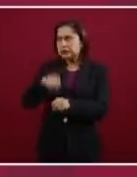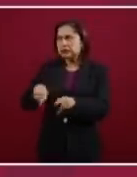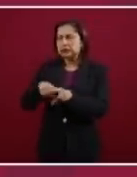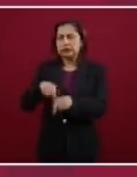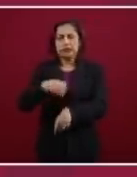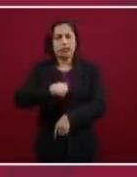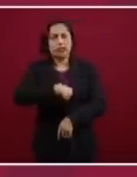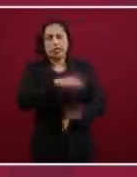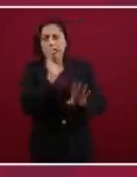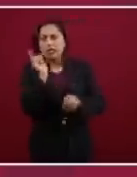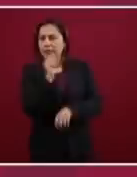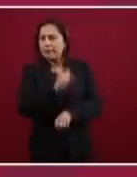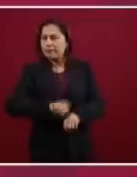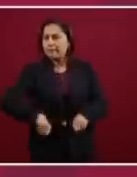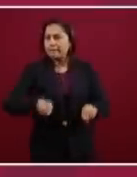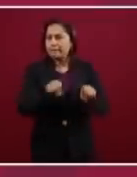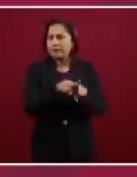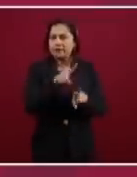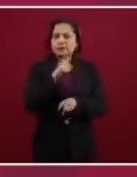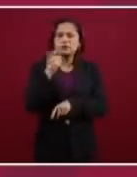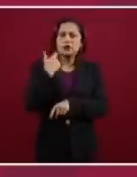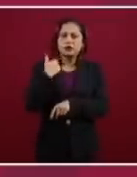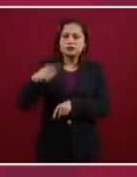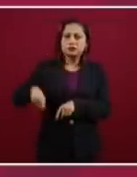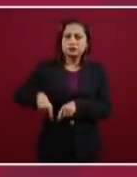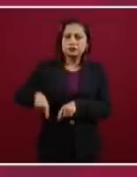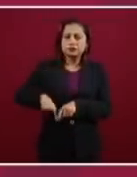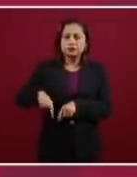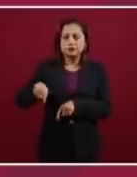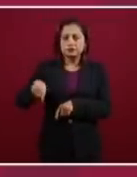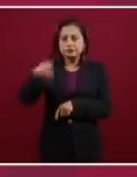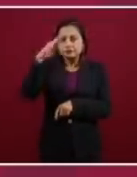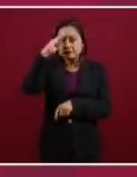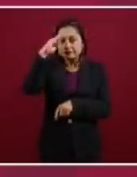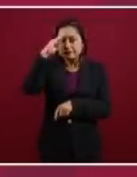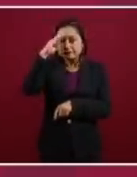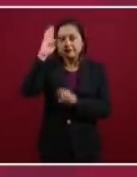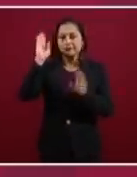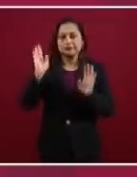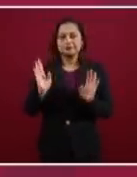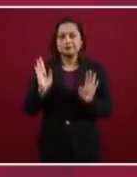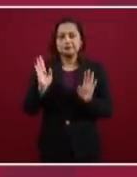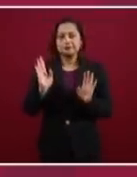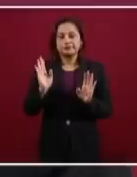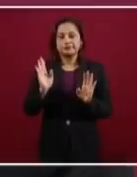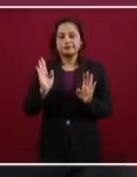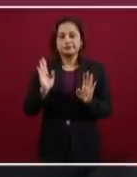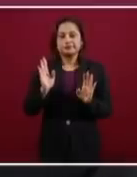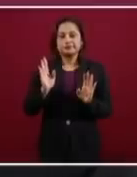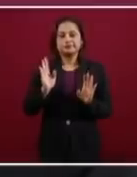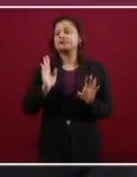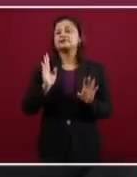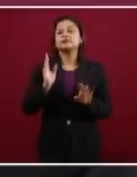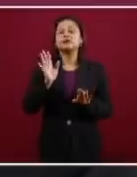porque imagínense este si cambian